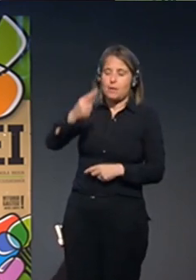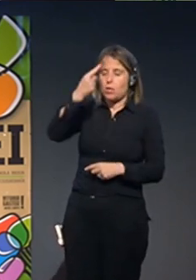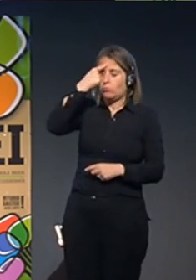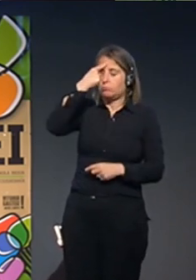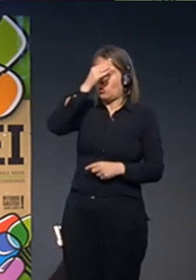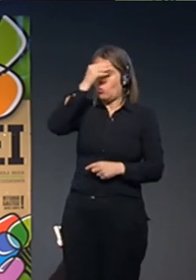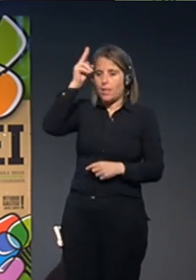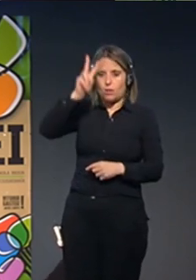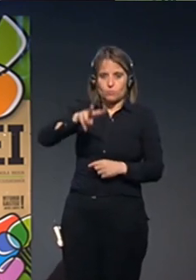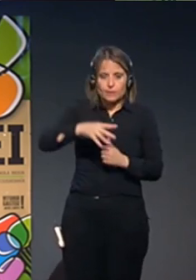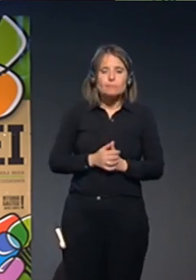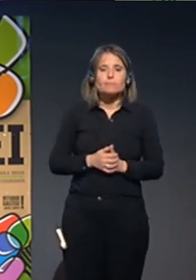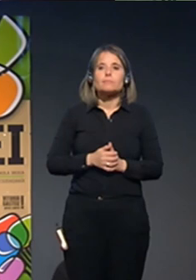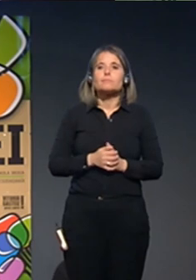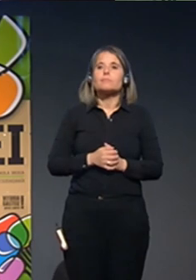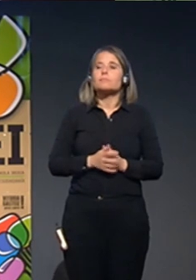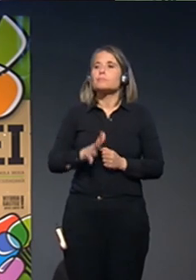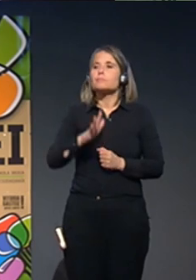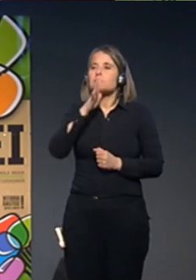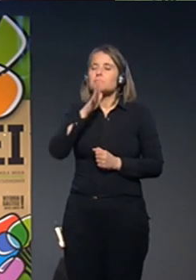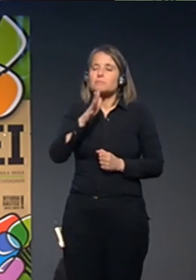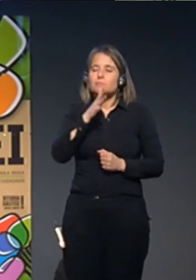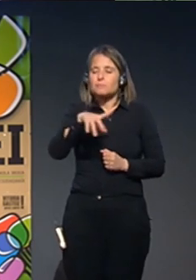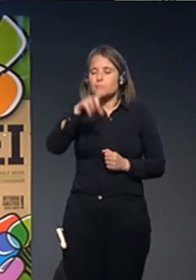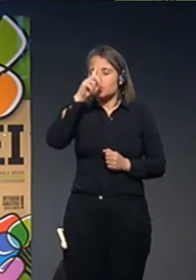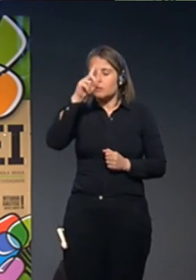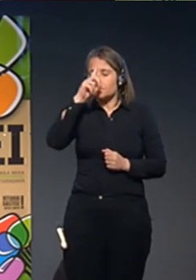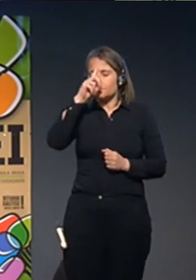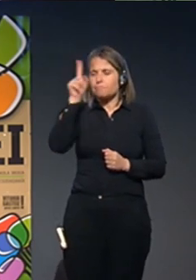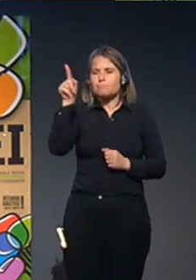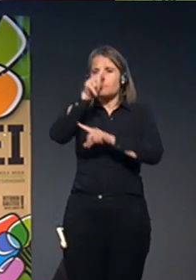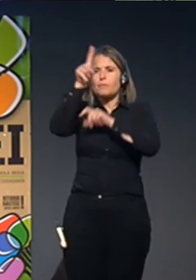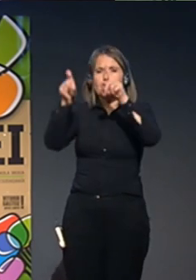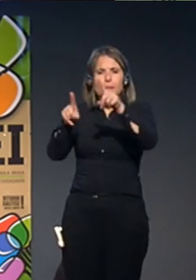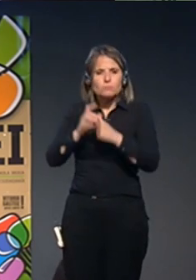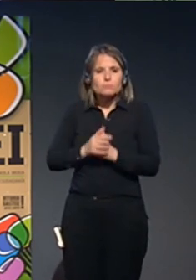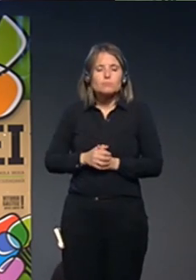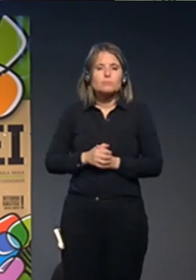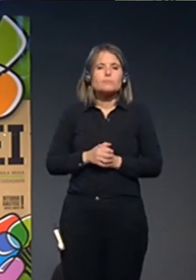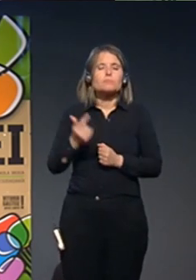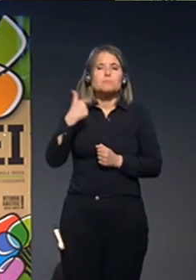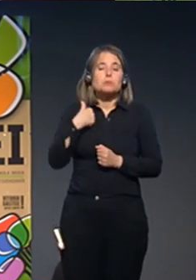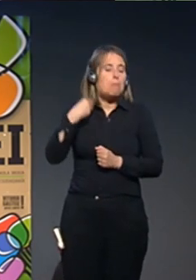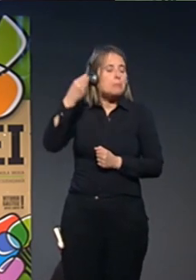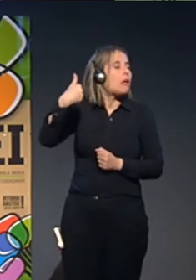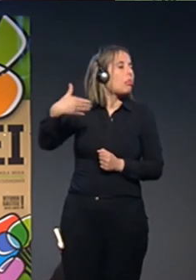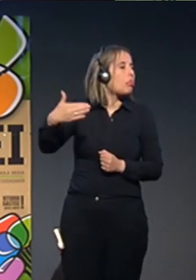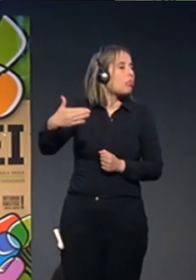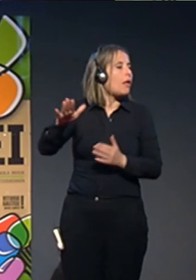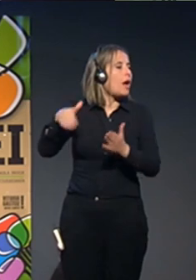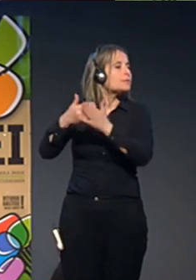porque alguien germam bueno no diamente no s hizo una pregunta que yo le resté importancia hasta que